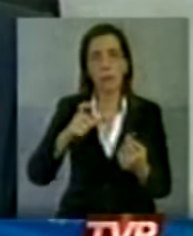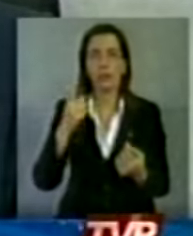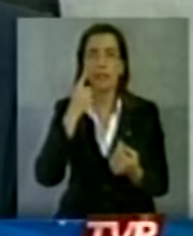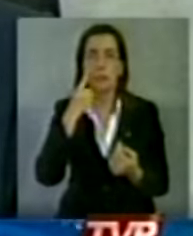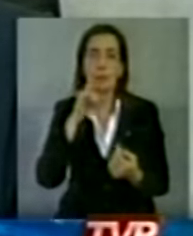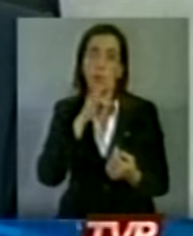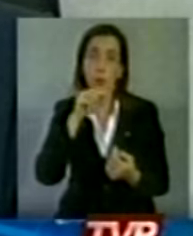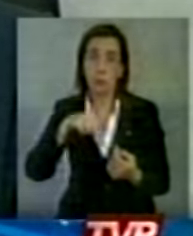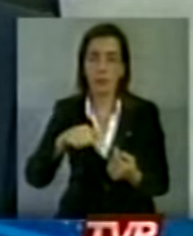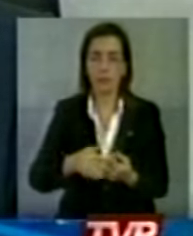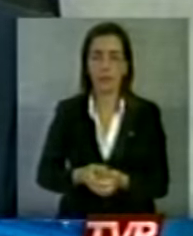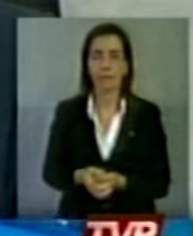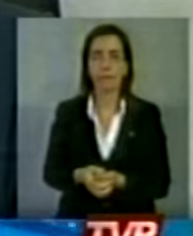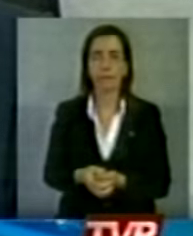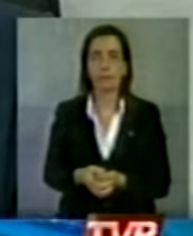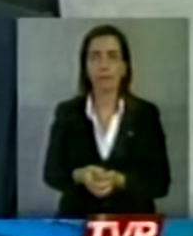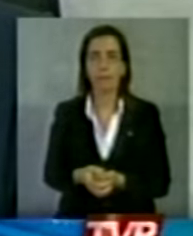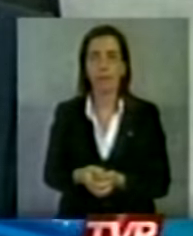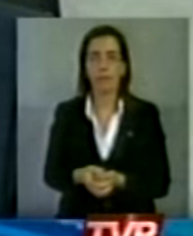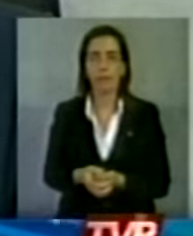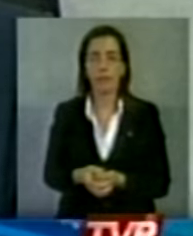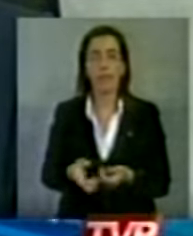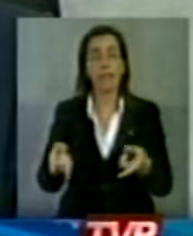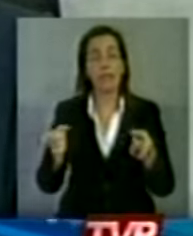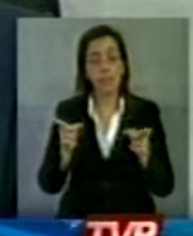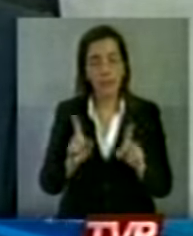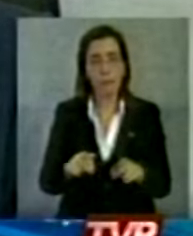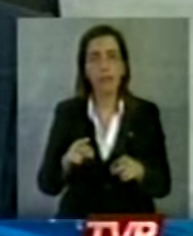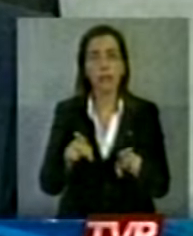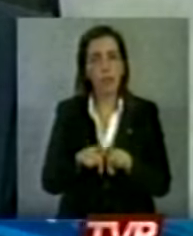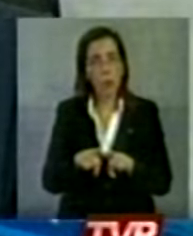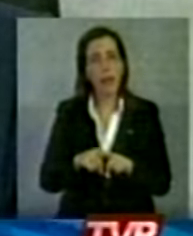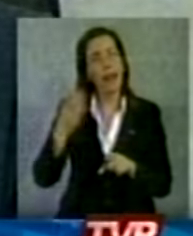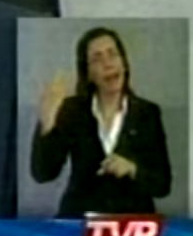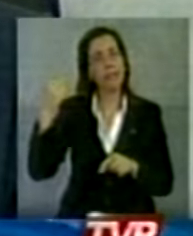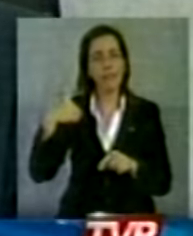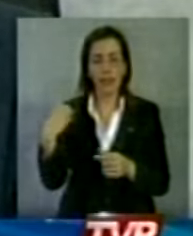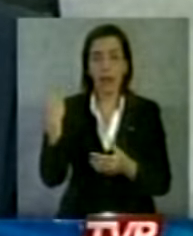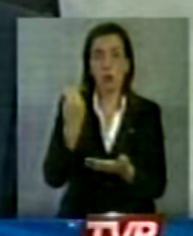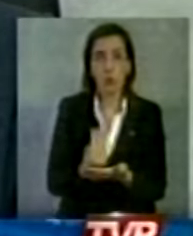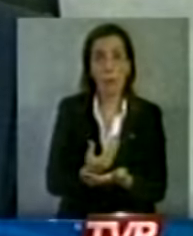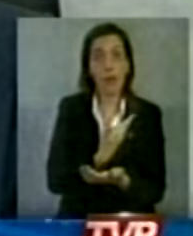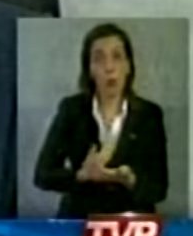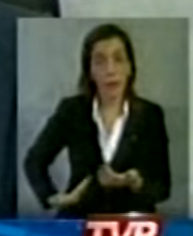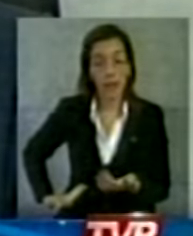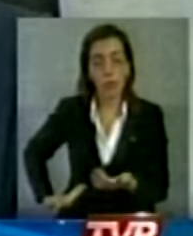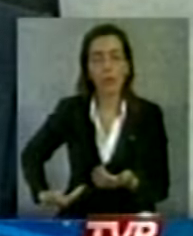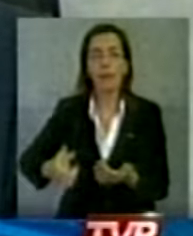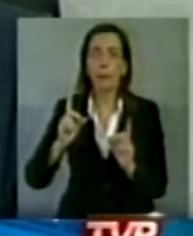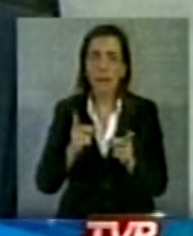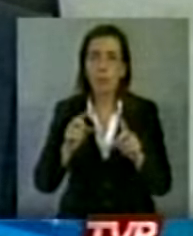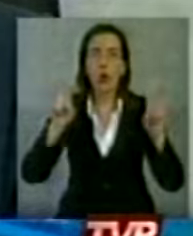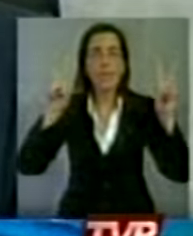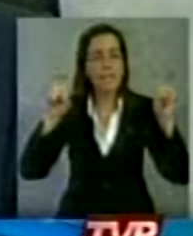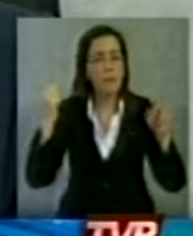tucumanos. Igualmente, y en cumplimiento de lo propuesto en nuestro discurso inaugural, hemos puesto un acento particular